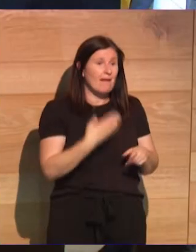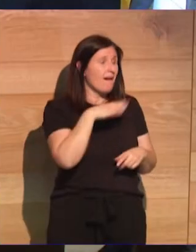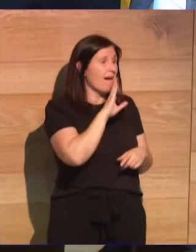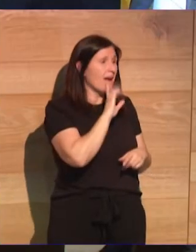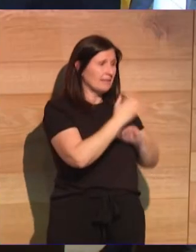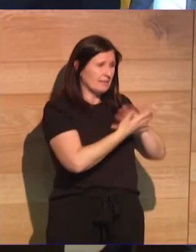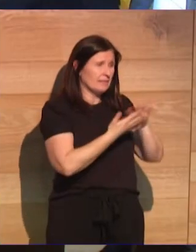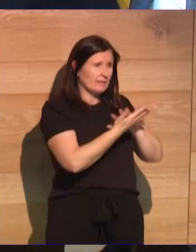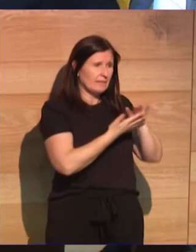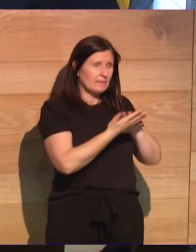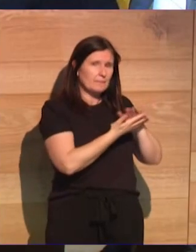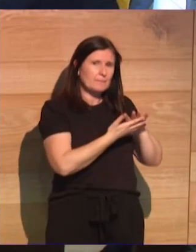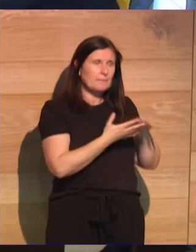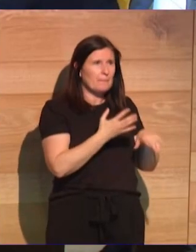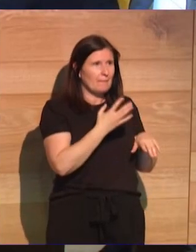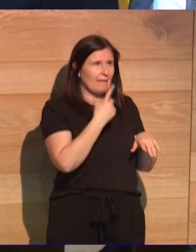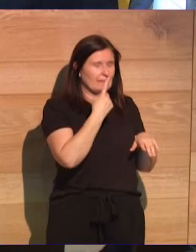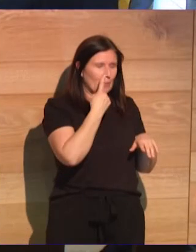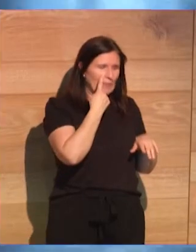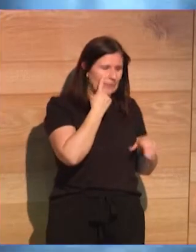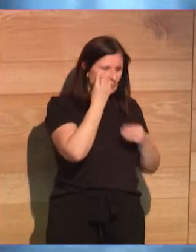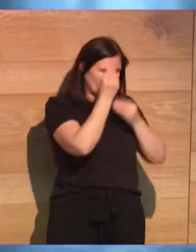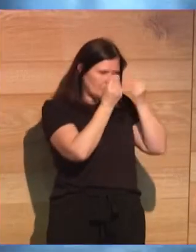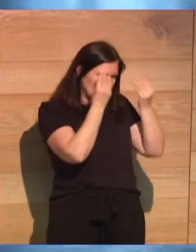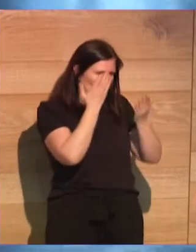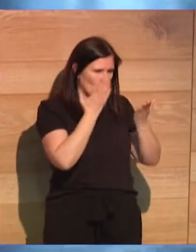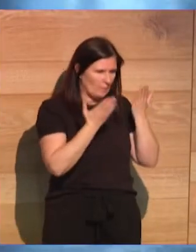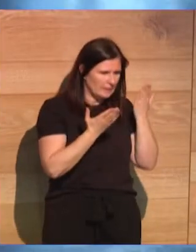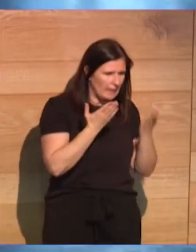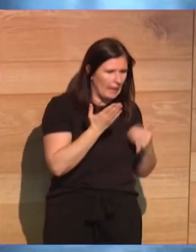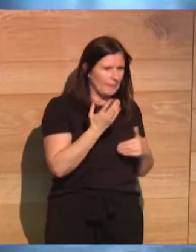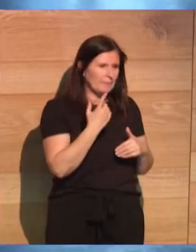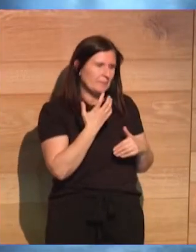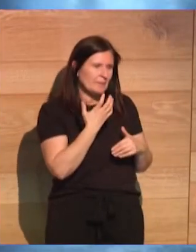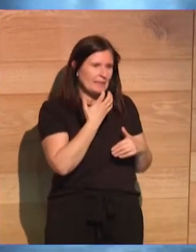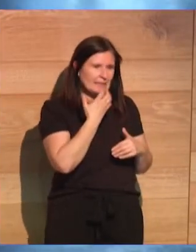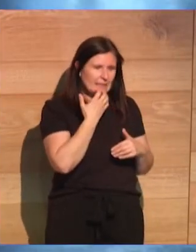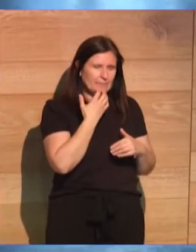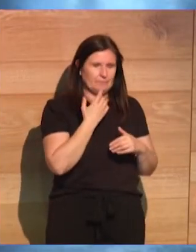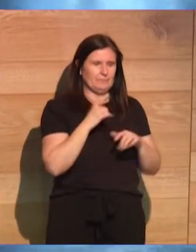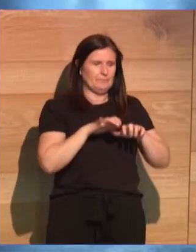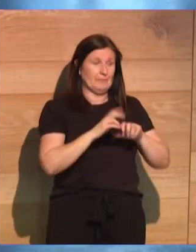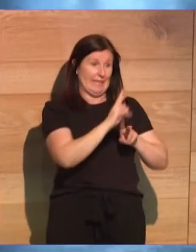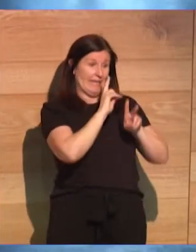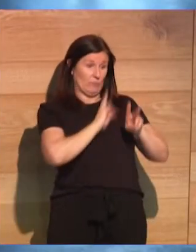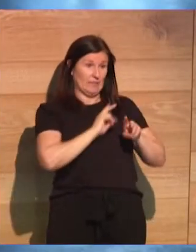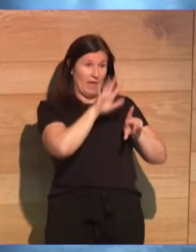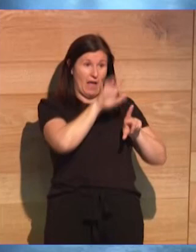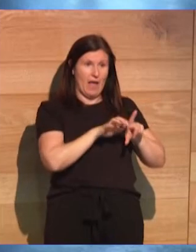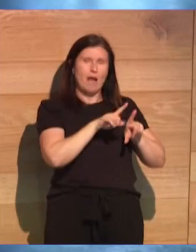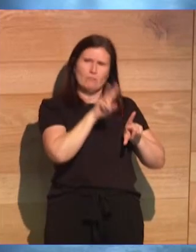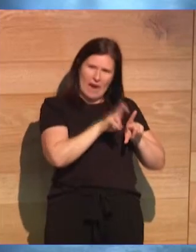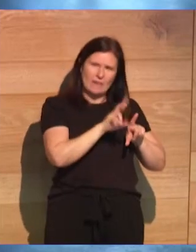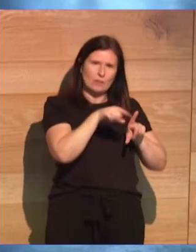de tenemos que ver, tenemos que sopesar si verdaderamente la respuesta es válida o no, o se lo acaba de